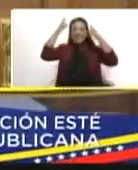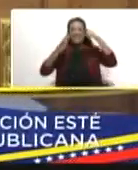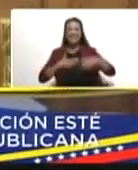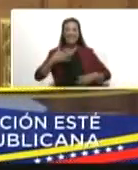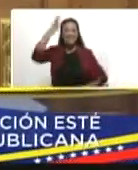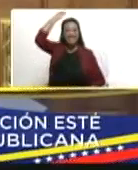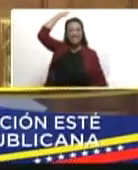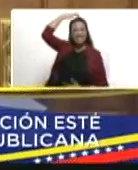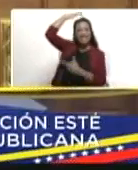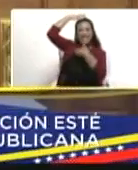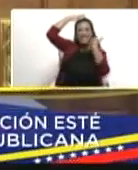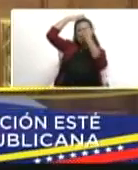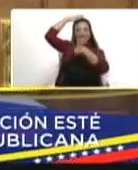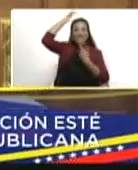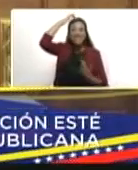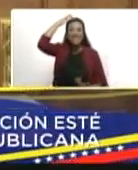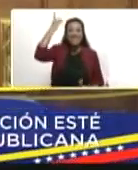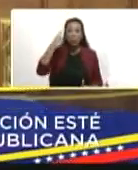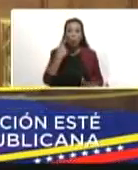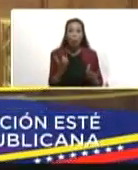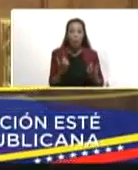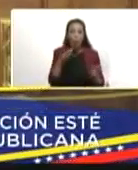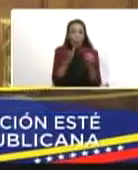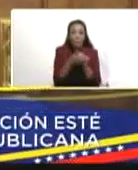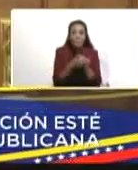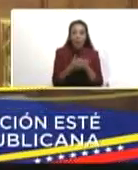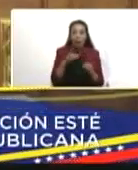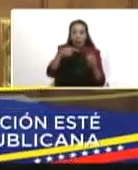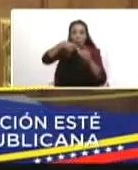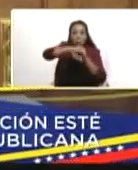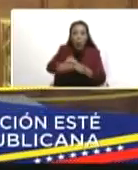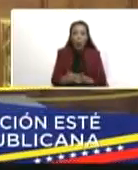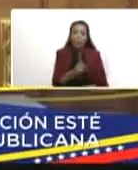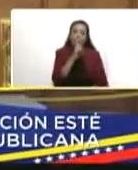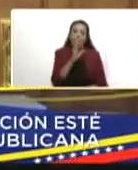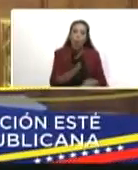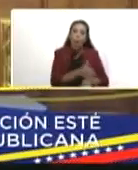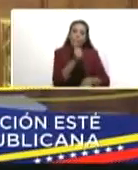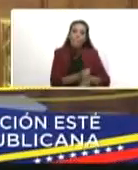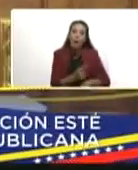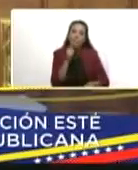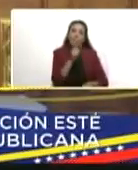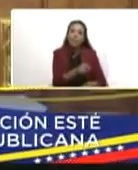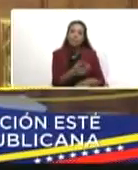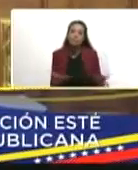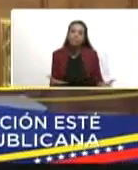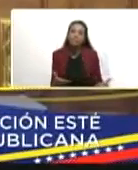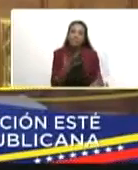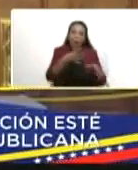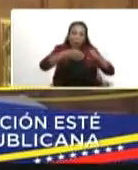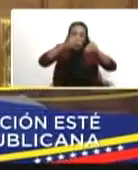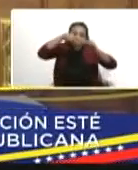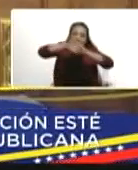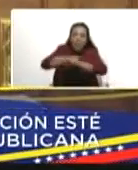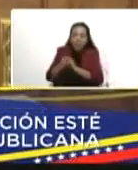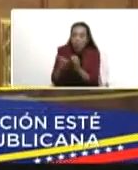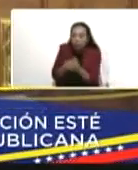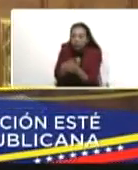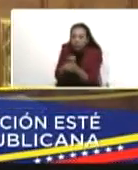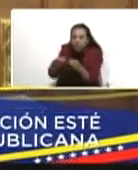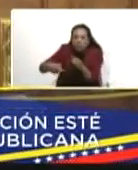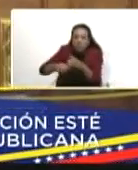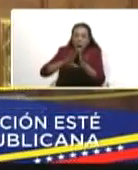verdadero rostro y tratar de cubrir con impunidad la descomposición moral y